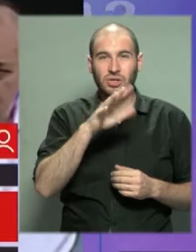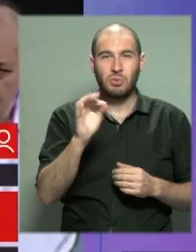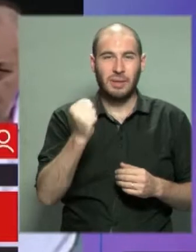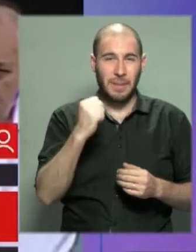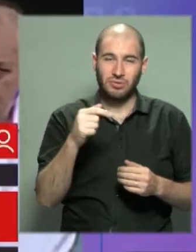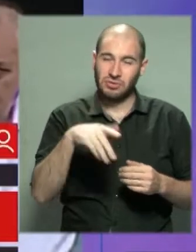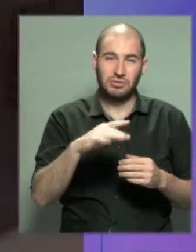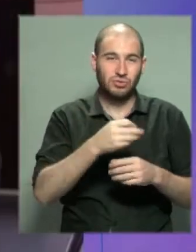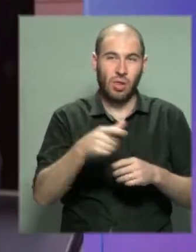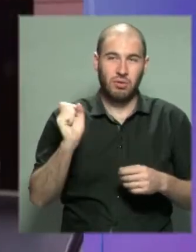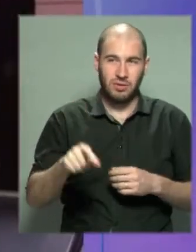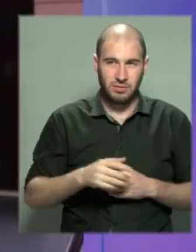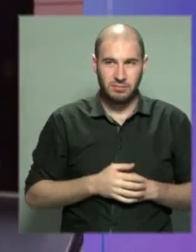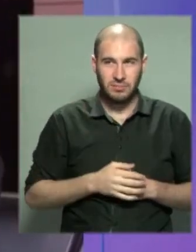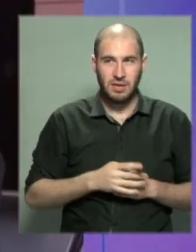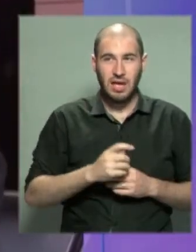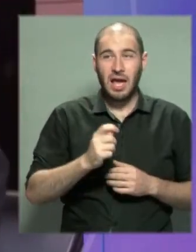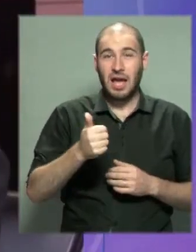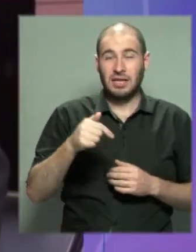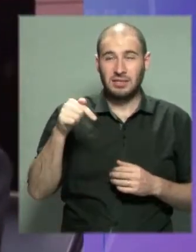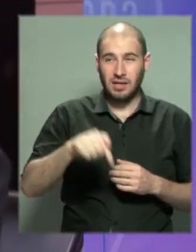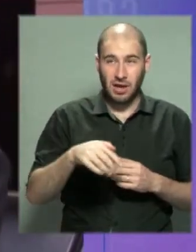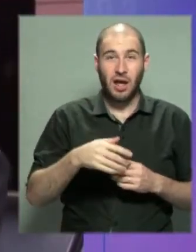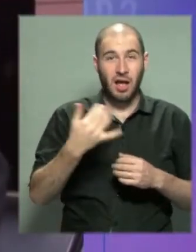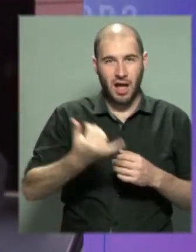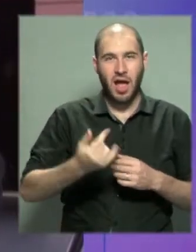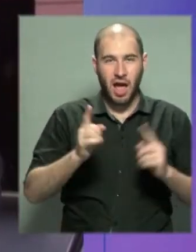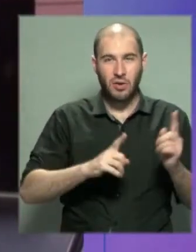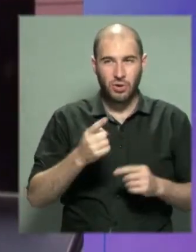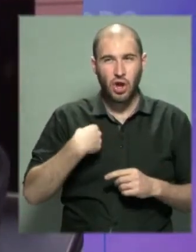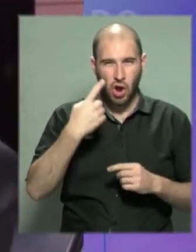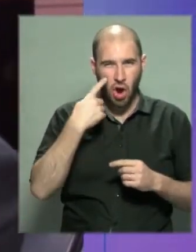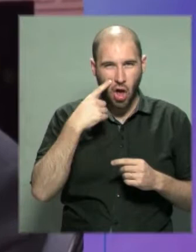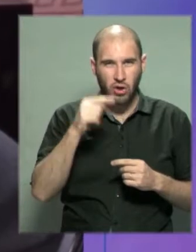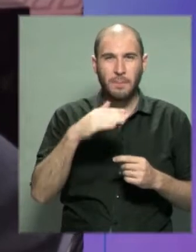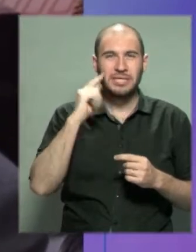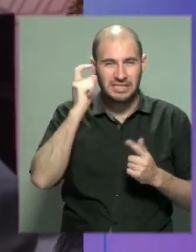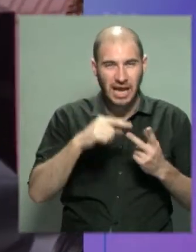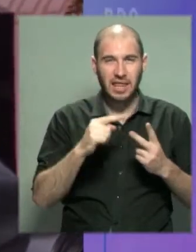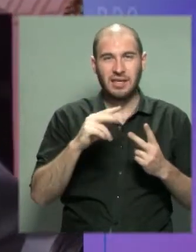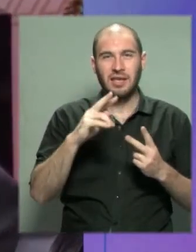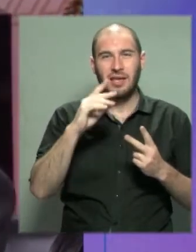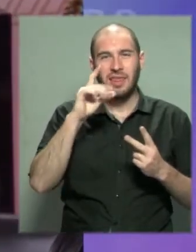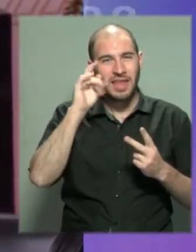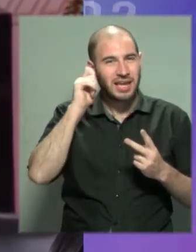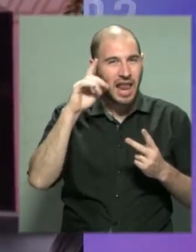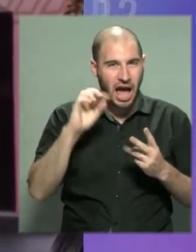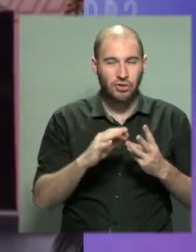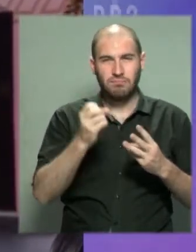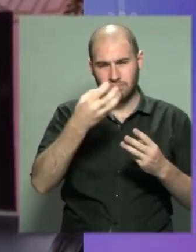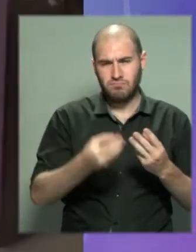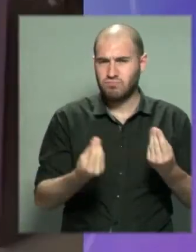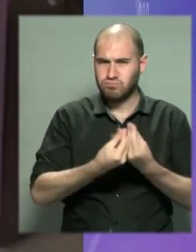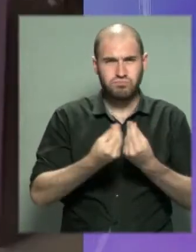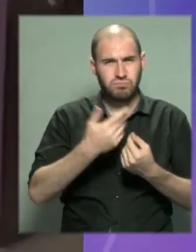4.750 pesos. Casi no hay dirigentes humildes. Hay, por supuesto, lo conozco a Michel, lo conozco a Víctor de Genaro, conozco a mucha gente